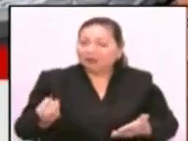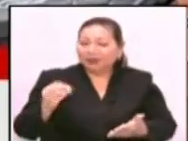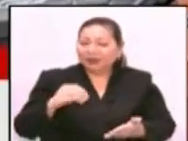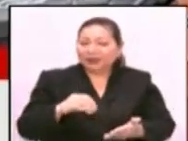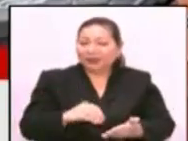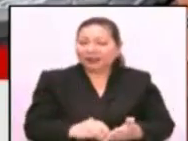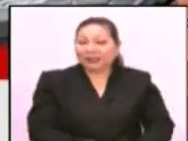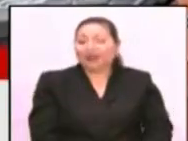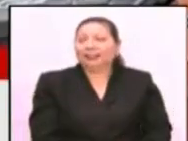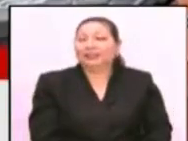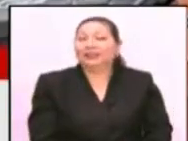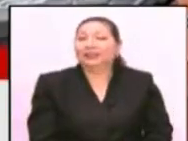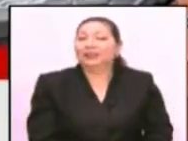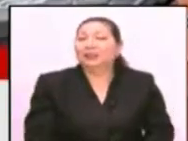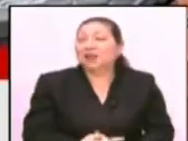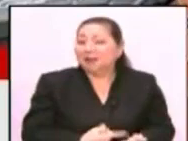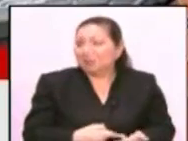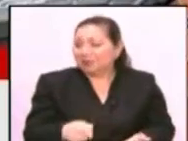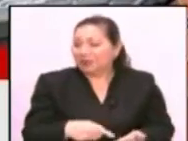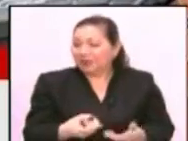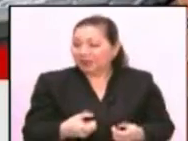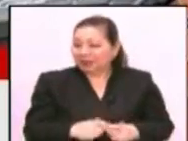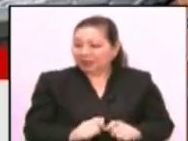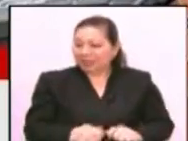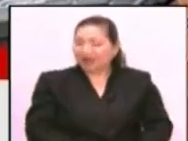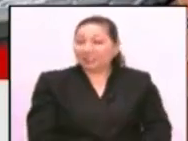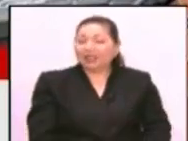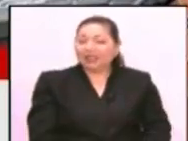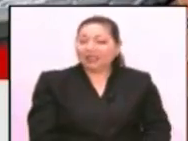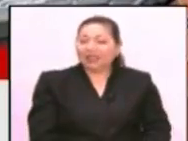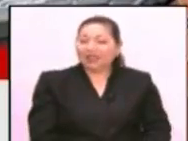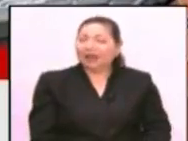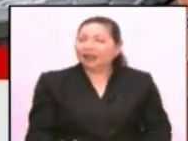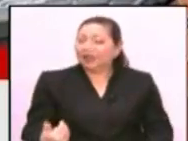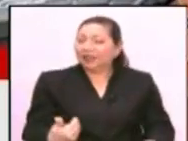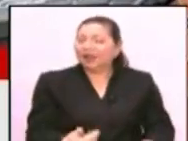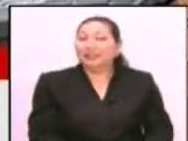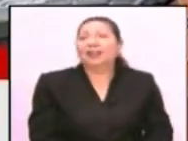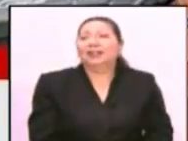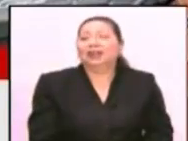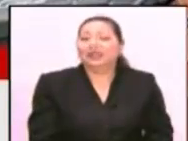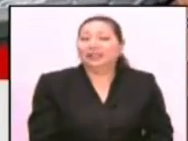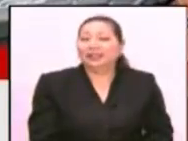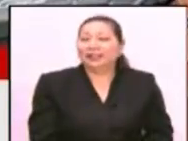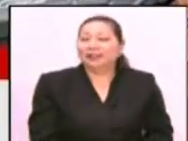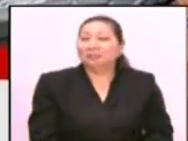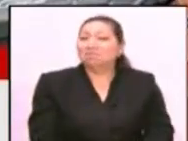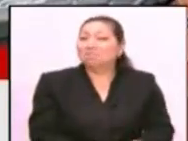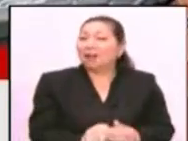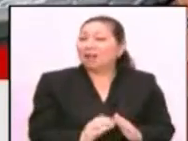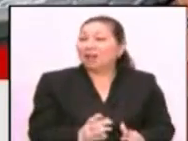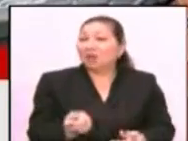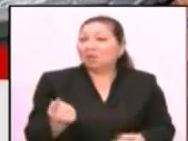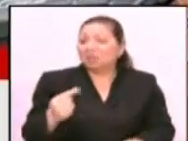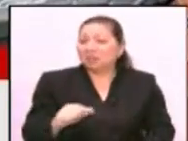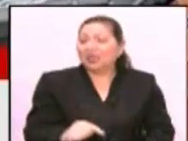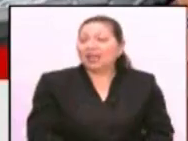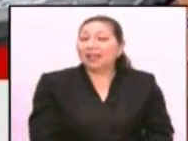internos emitan recibos por honorario, registro único de contribuyentes. Le voy a poner el ejemplo más claro. Un día